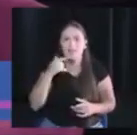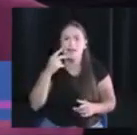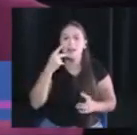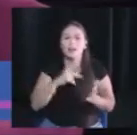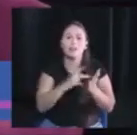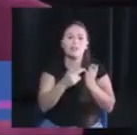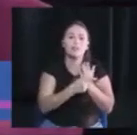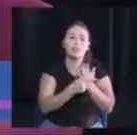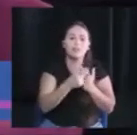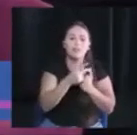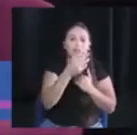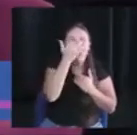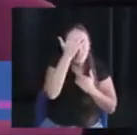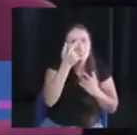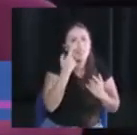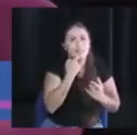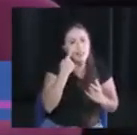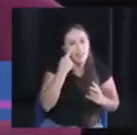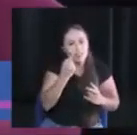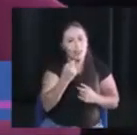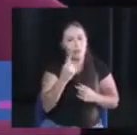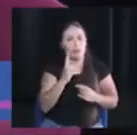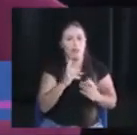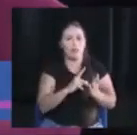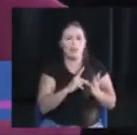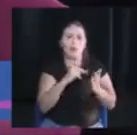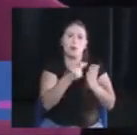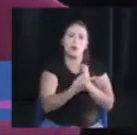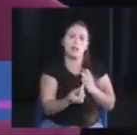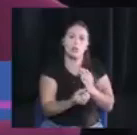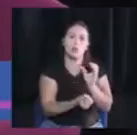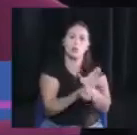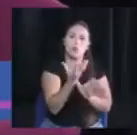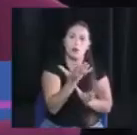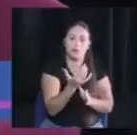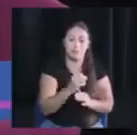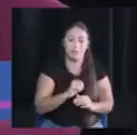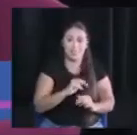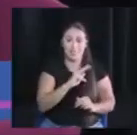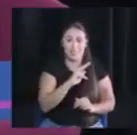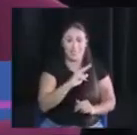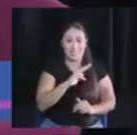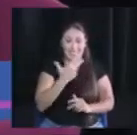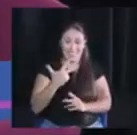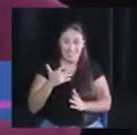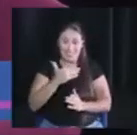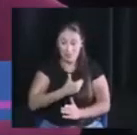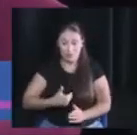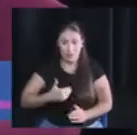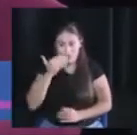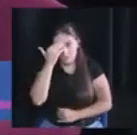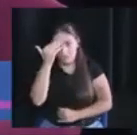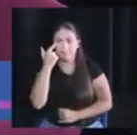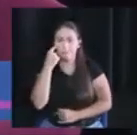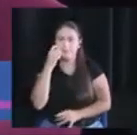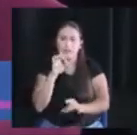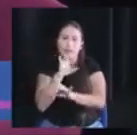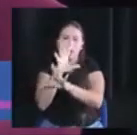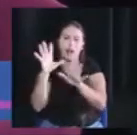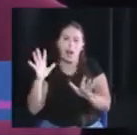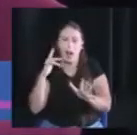alternativo nuevo. Ya en el tercer gobierno del Frente era bastante visible que la